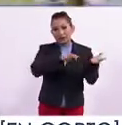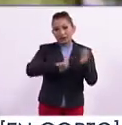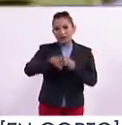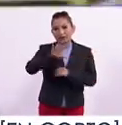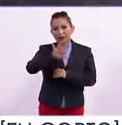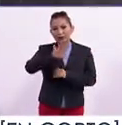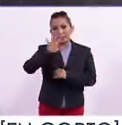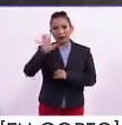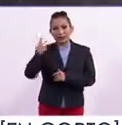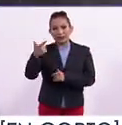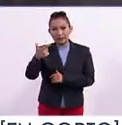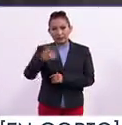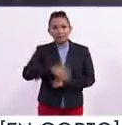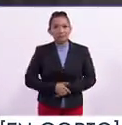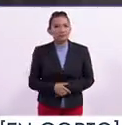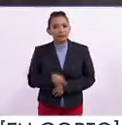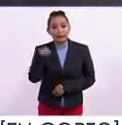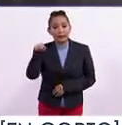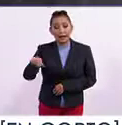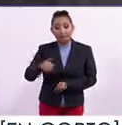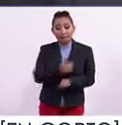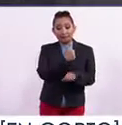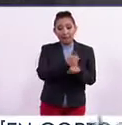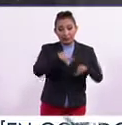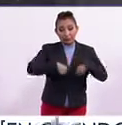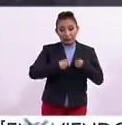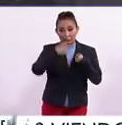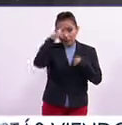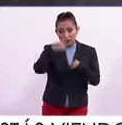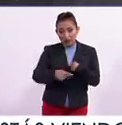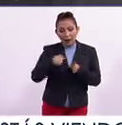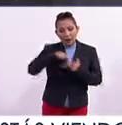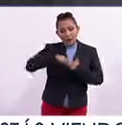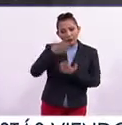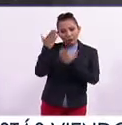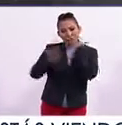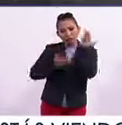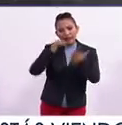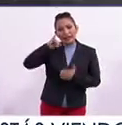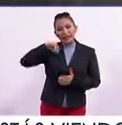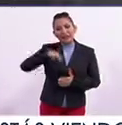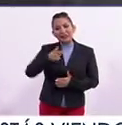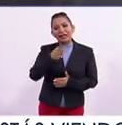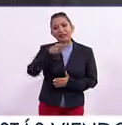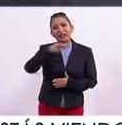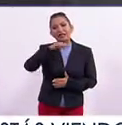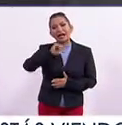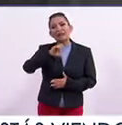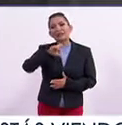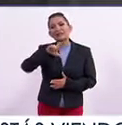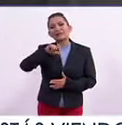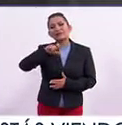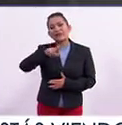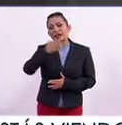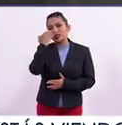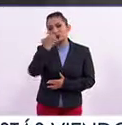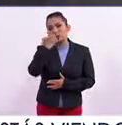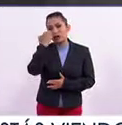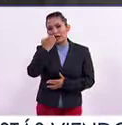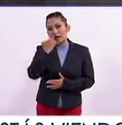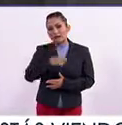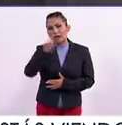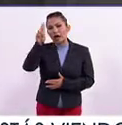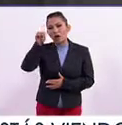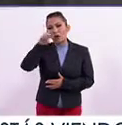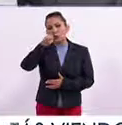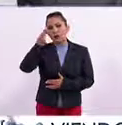1957. Cuando se instaló en el país, comenzó a cursar la carrera de Ingeniería Civil en la Facultad de Ingeniería de la Universidad Nacional Autónoma